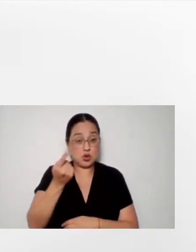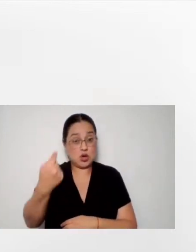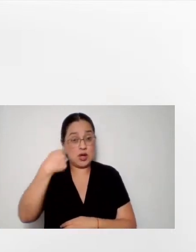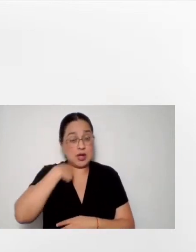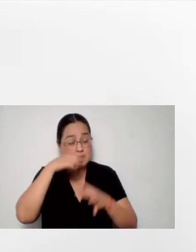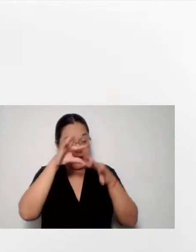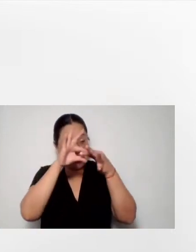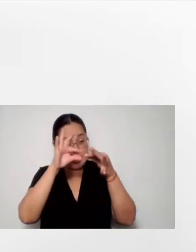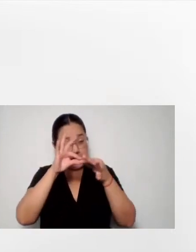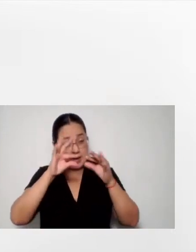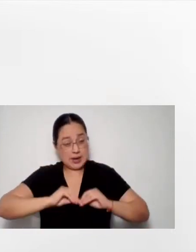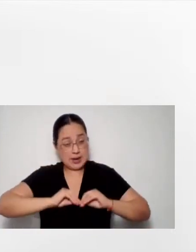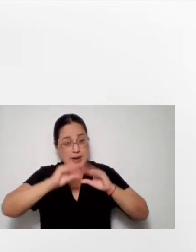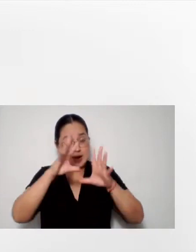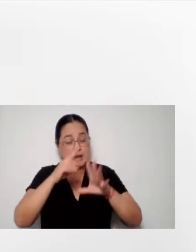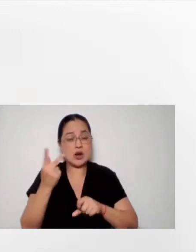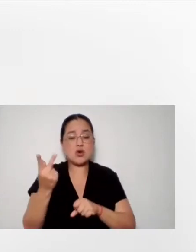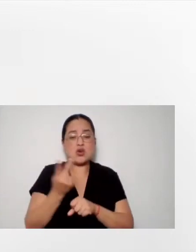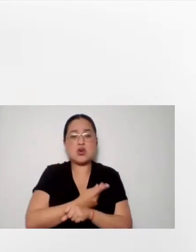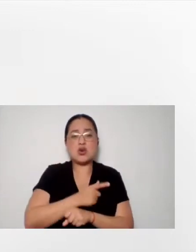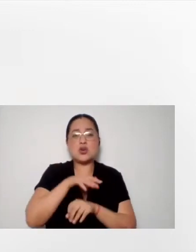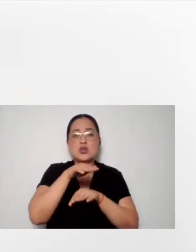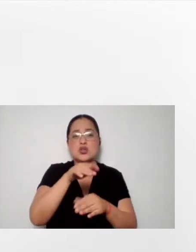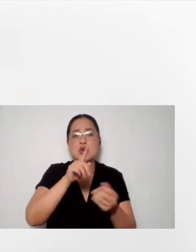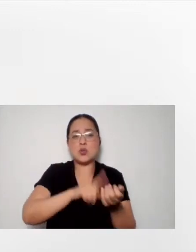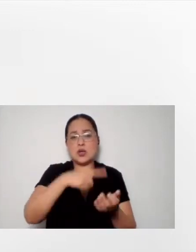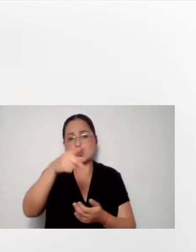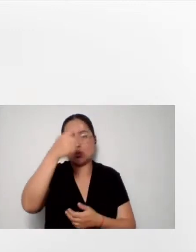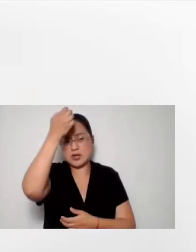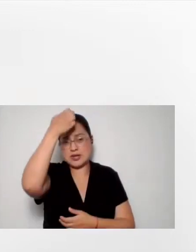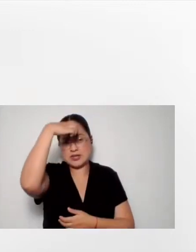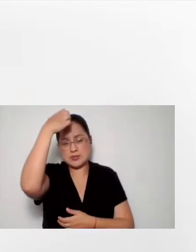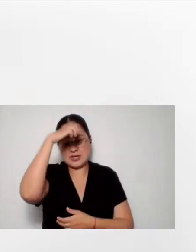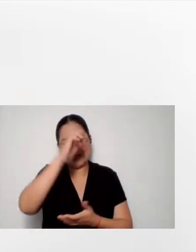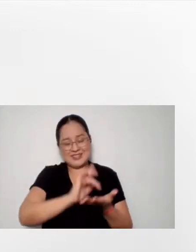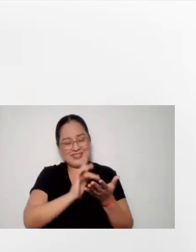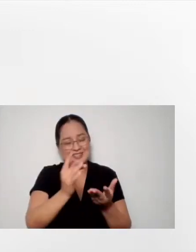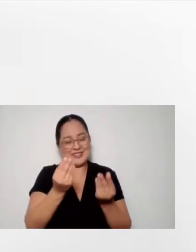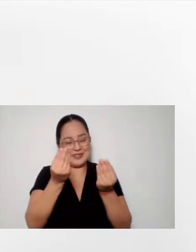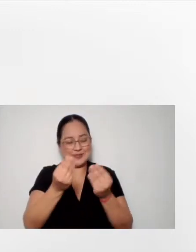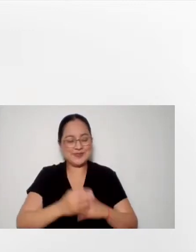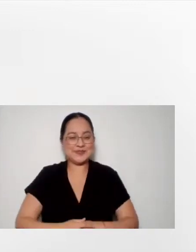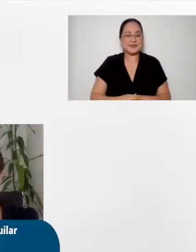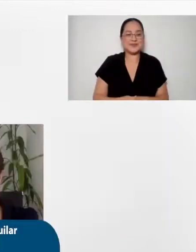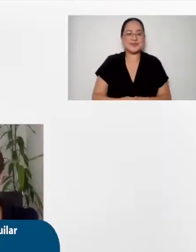compartiera desde su experiencia también. Muchas gracias.